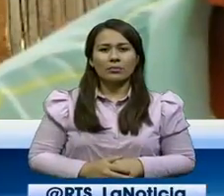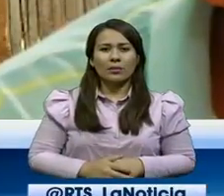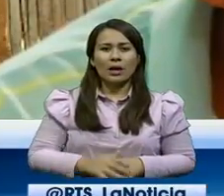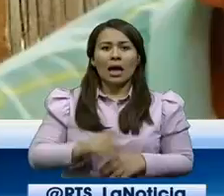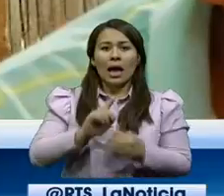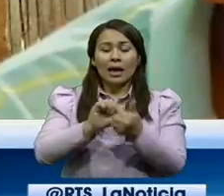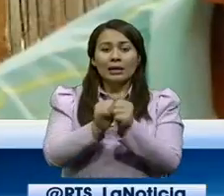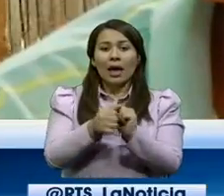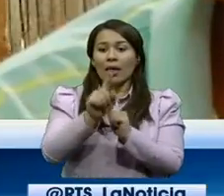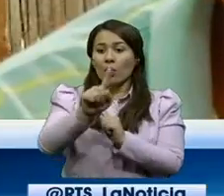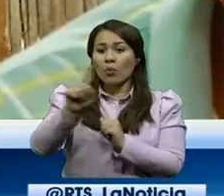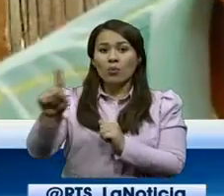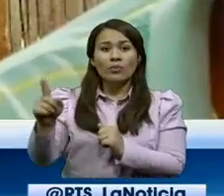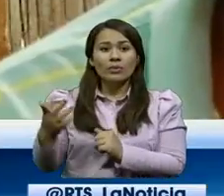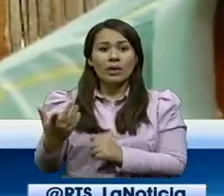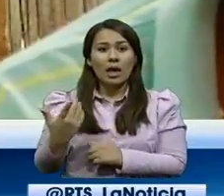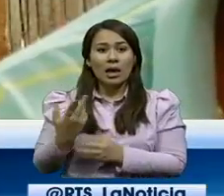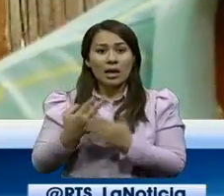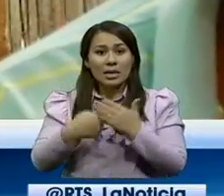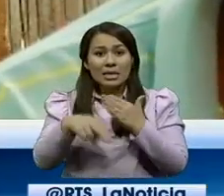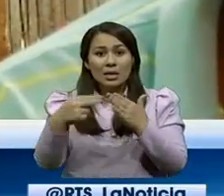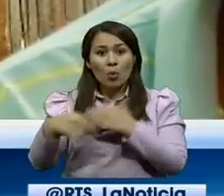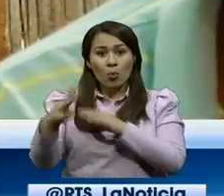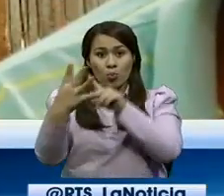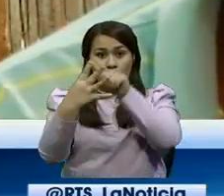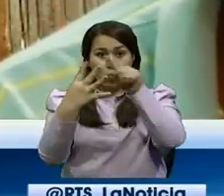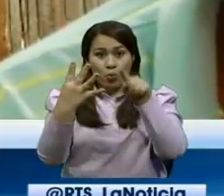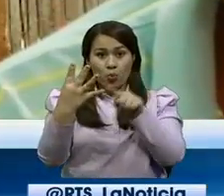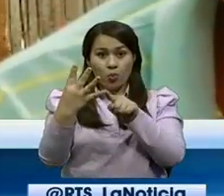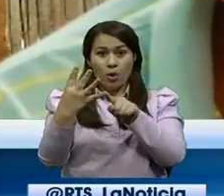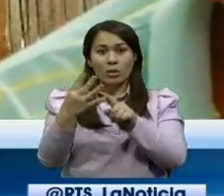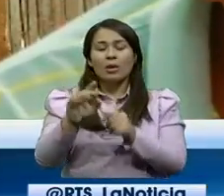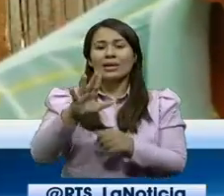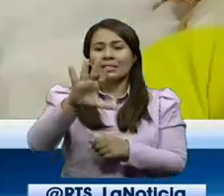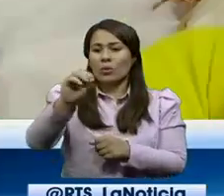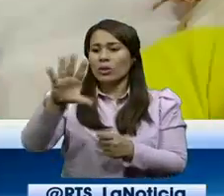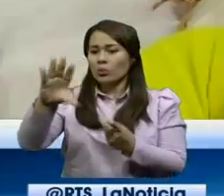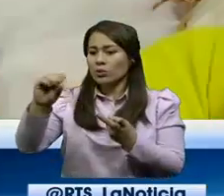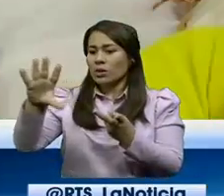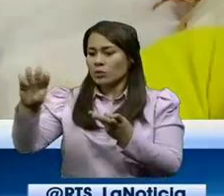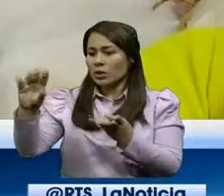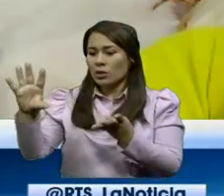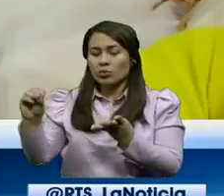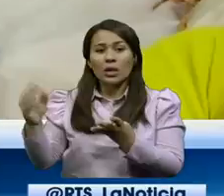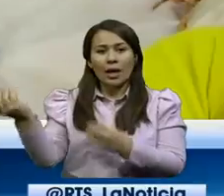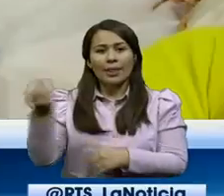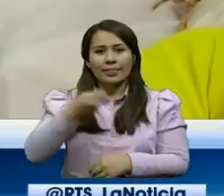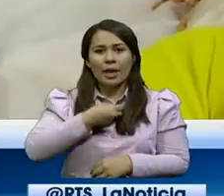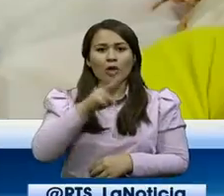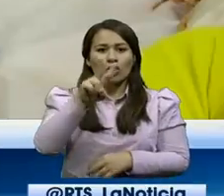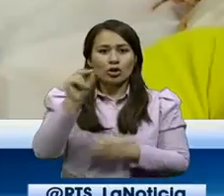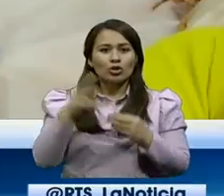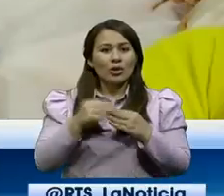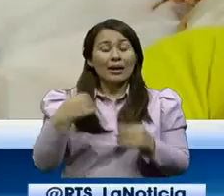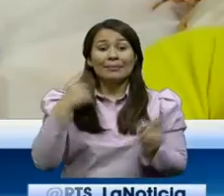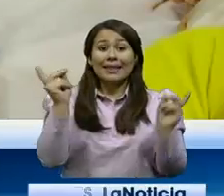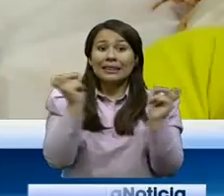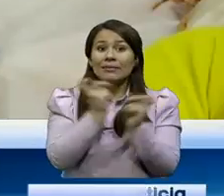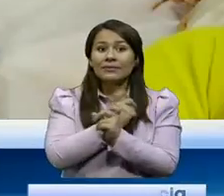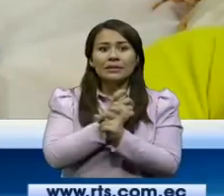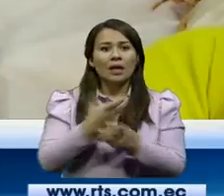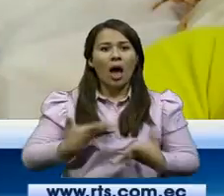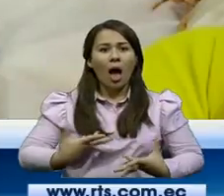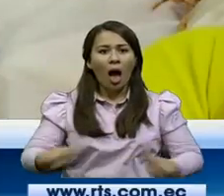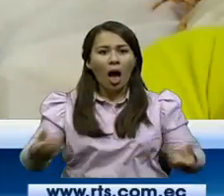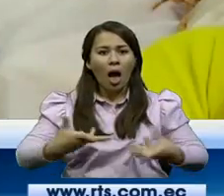cada una, que eso no alcanza. Ya. Y aparte tengo un problema con unas tías. La verdad, las hijas de ella, no